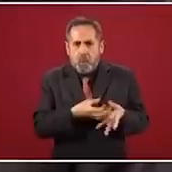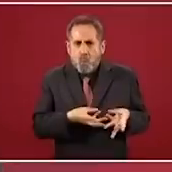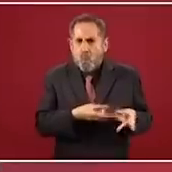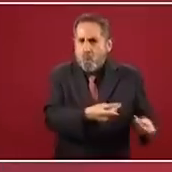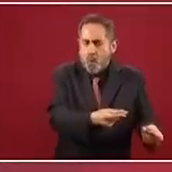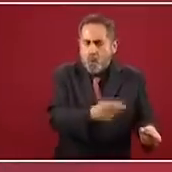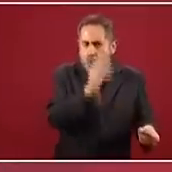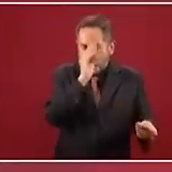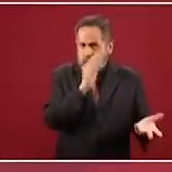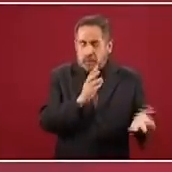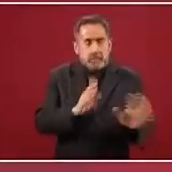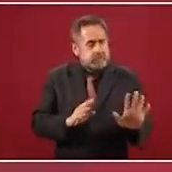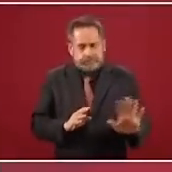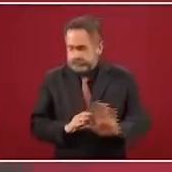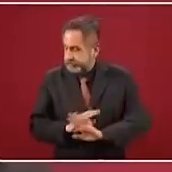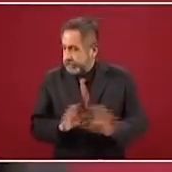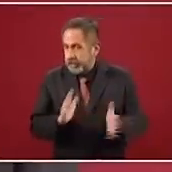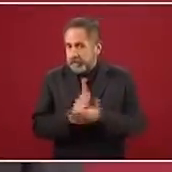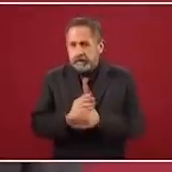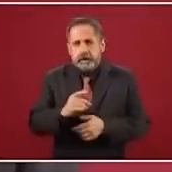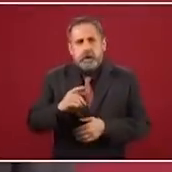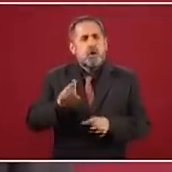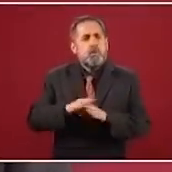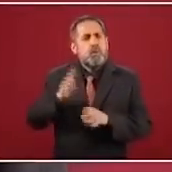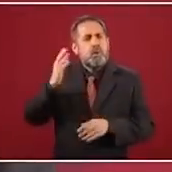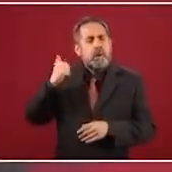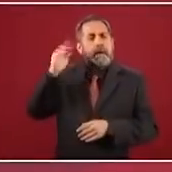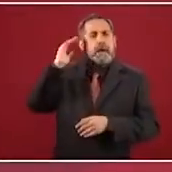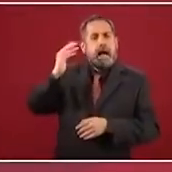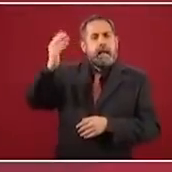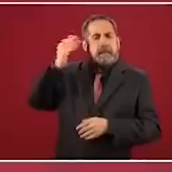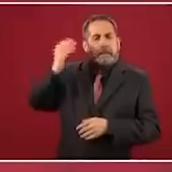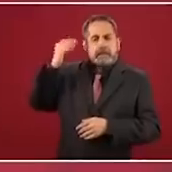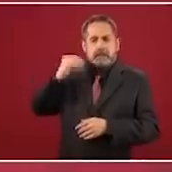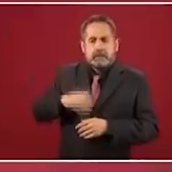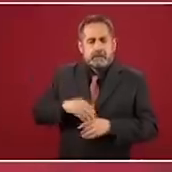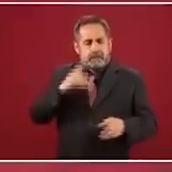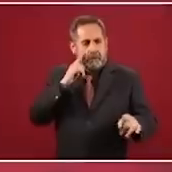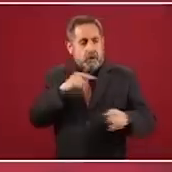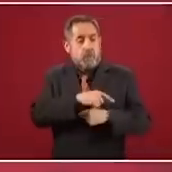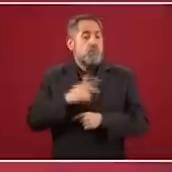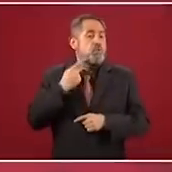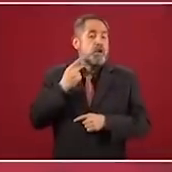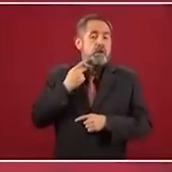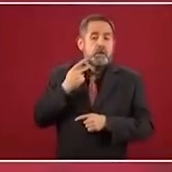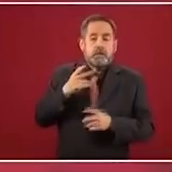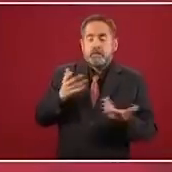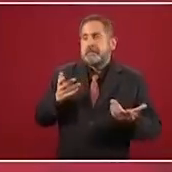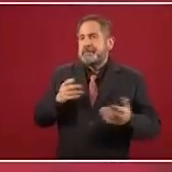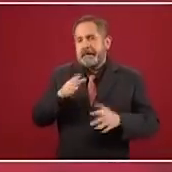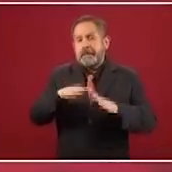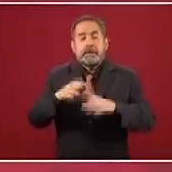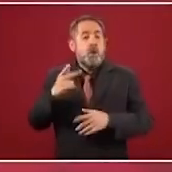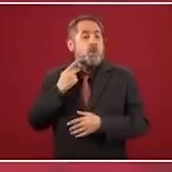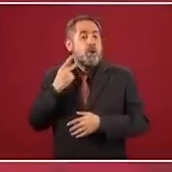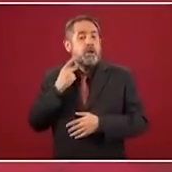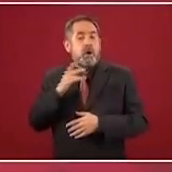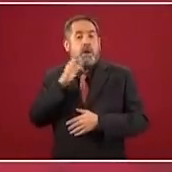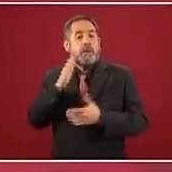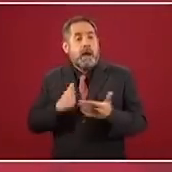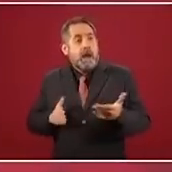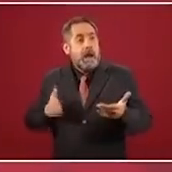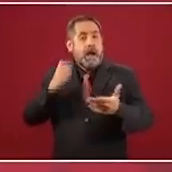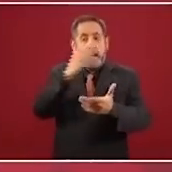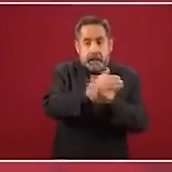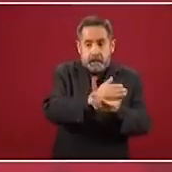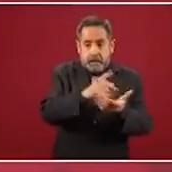Porque, ¿qué sucedía? ¿Cómo era antes? Hablaban por teléfono los políticos, a veces los políticos iban a los